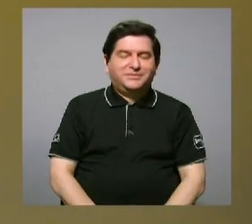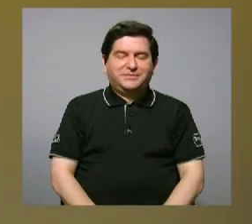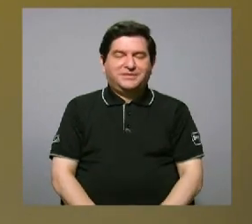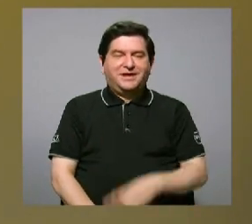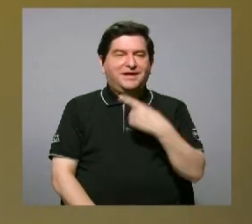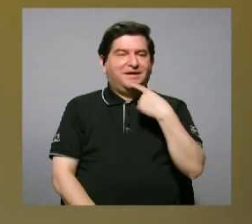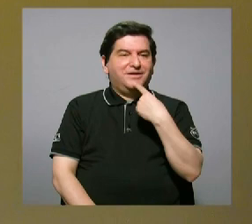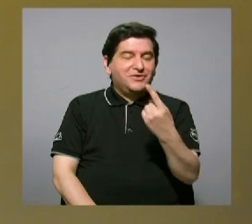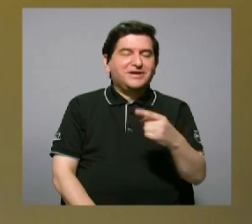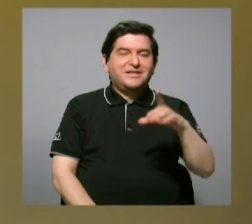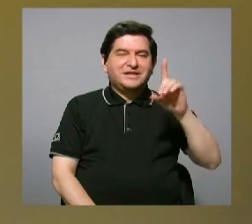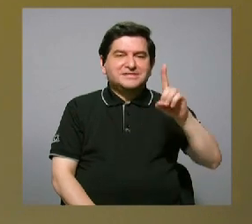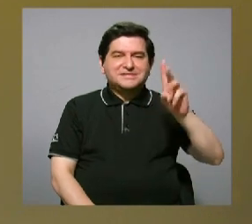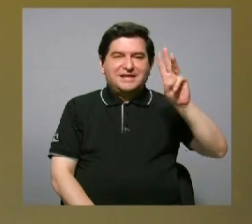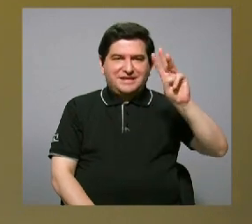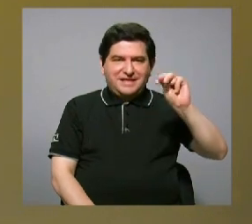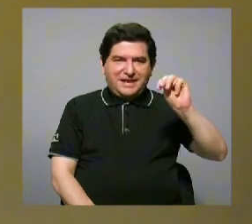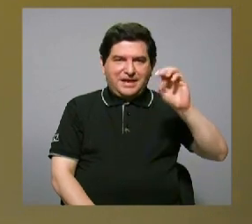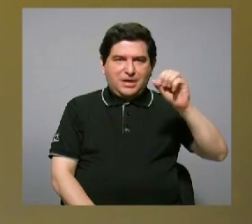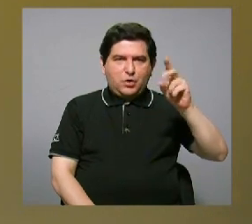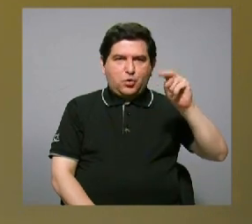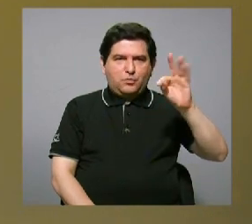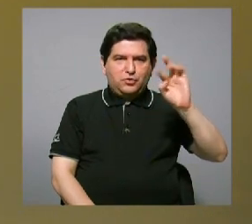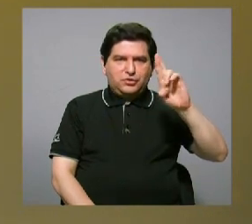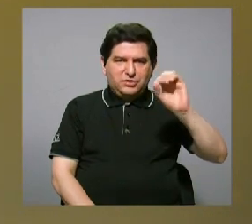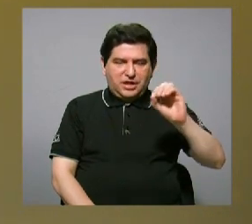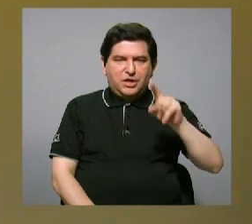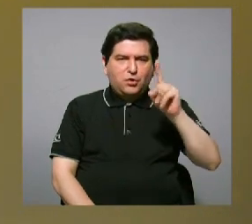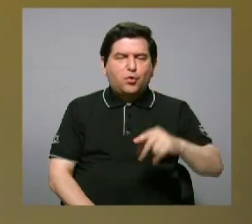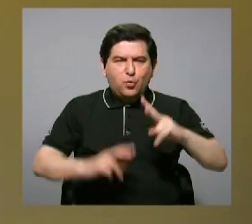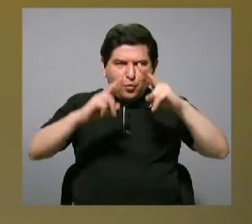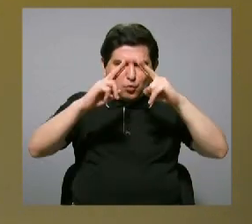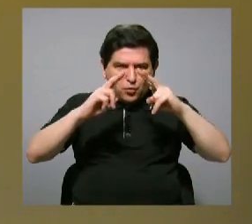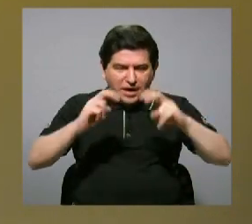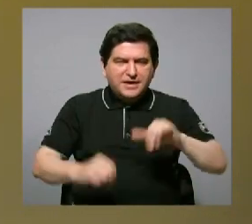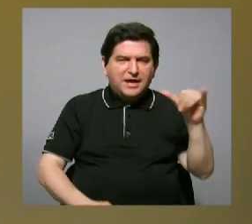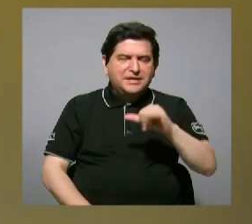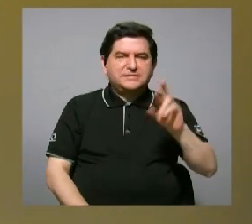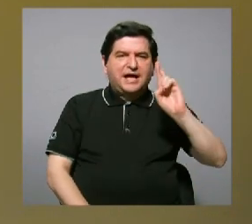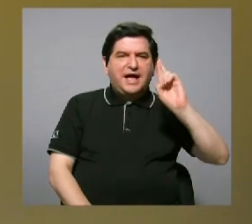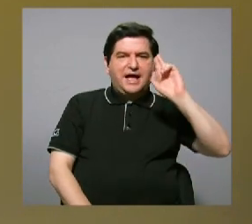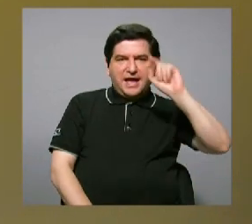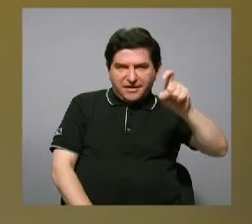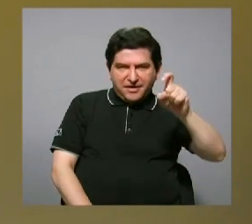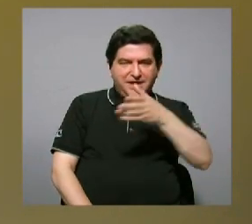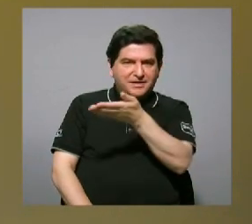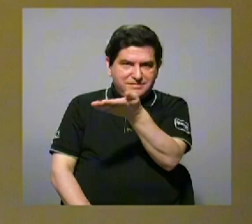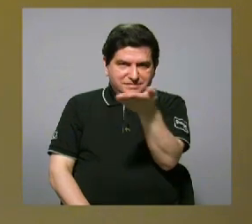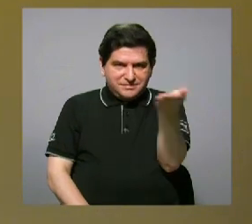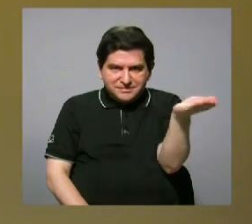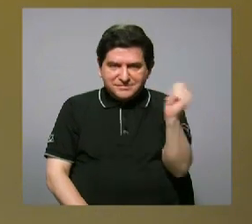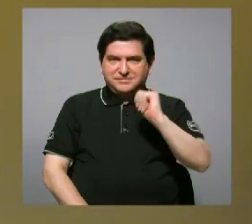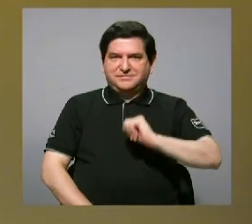Danilo hizo fue una radiografía de ustedes,